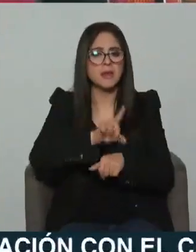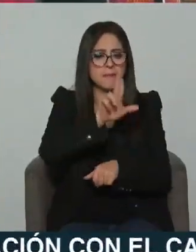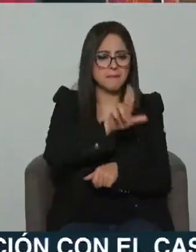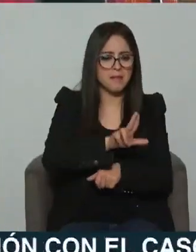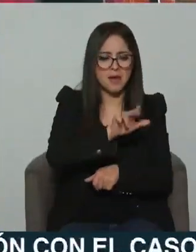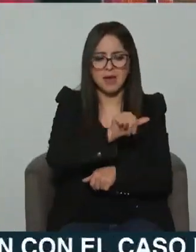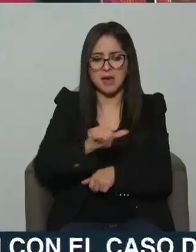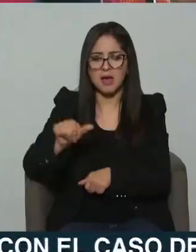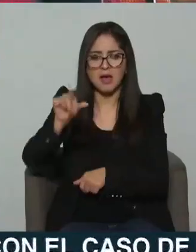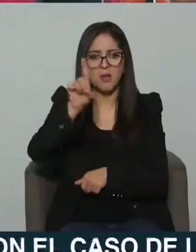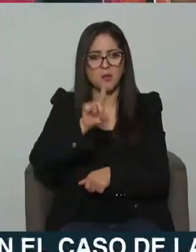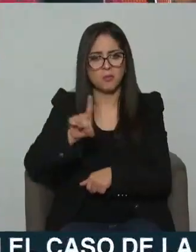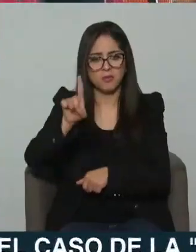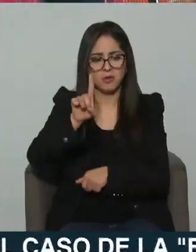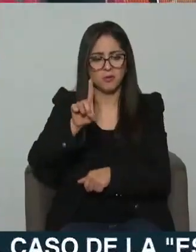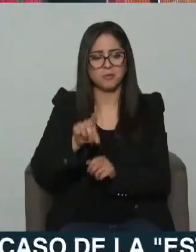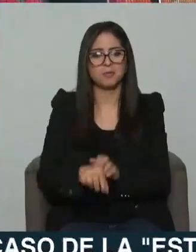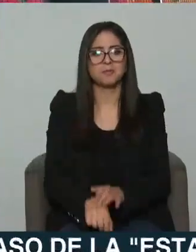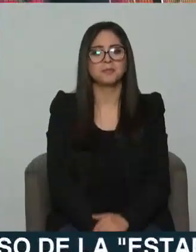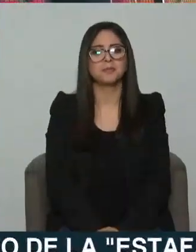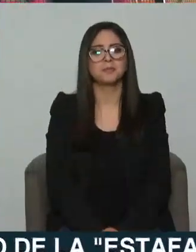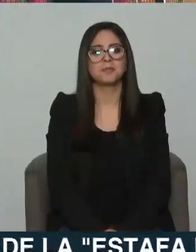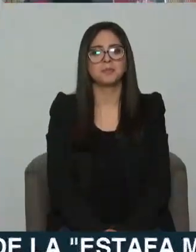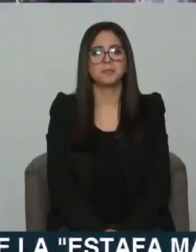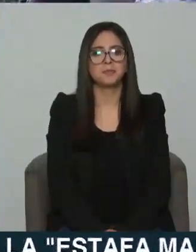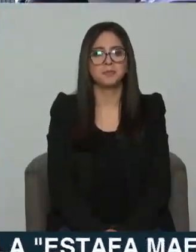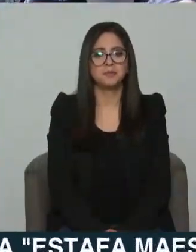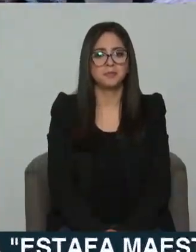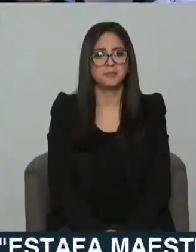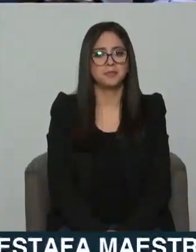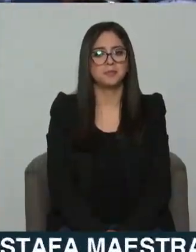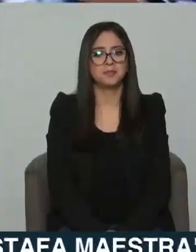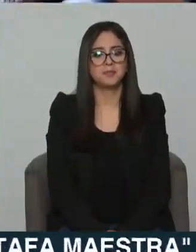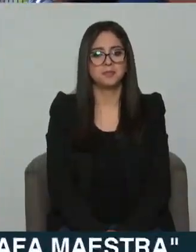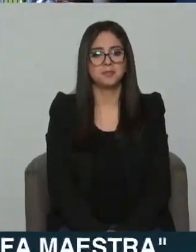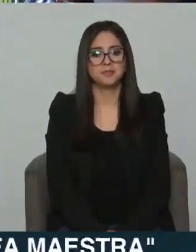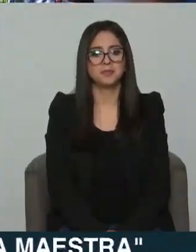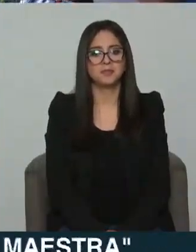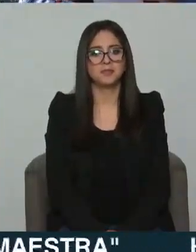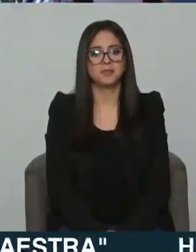a domingo con imágenes de Joel Arias, Iraíz Morquecho, 21 Noticias.